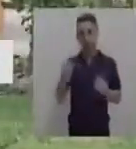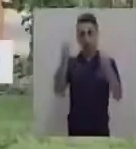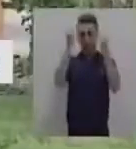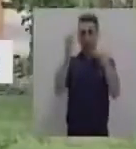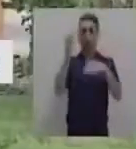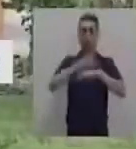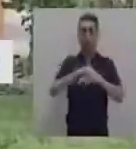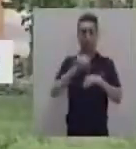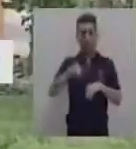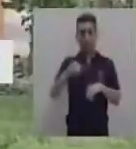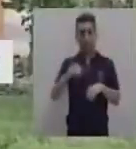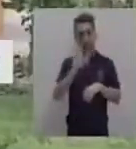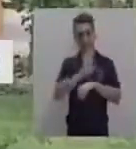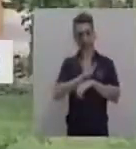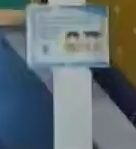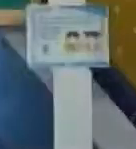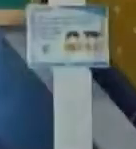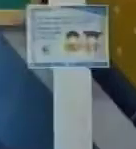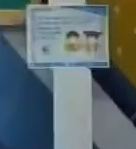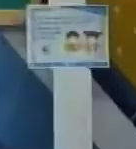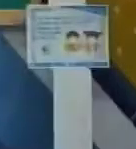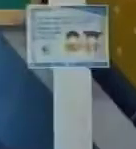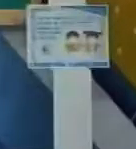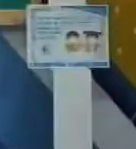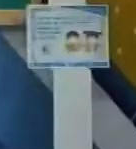todo lo aprendido dentro del programa.